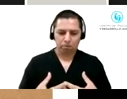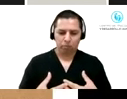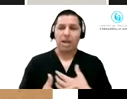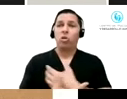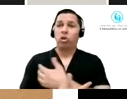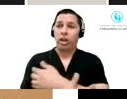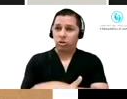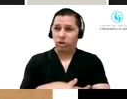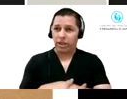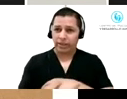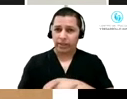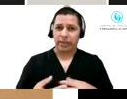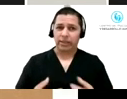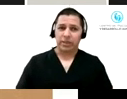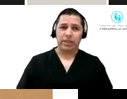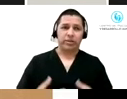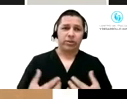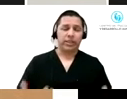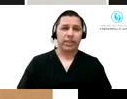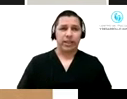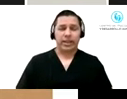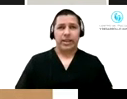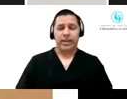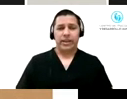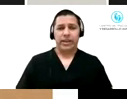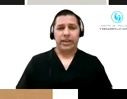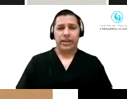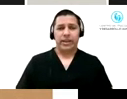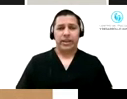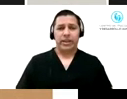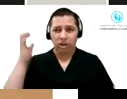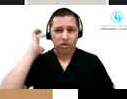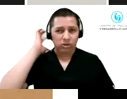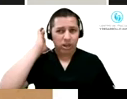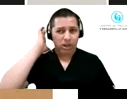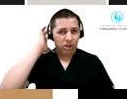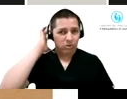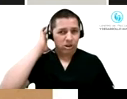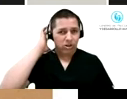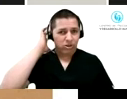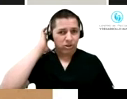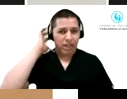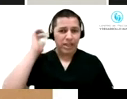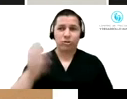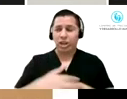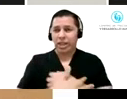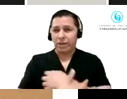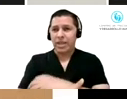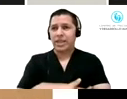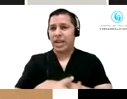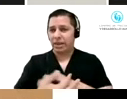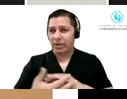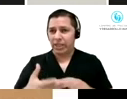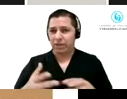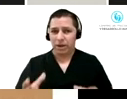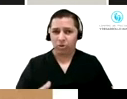el bloqueador solar, ¿verdad? Entonces, el bloqueador solar, porque el bloqueador solar es una